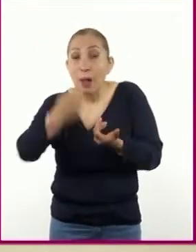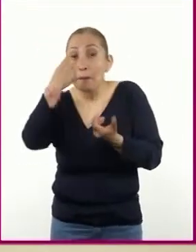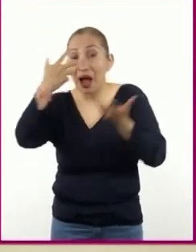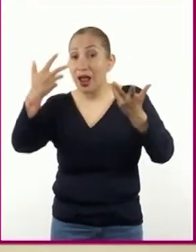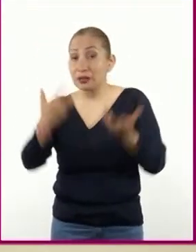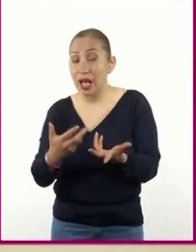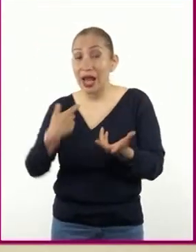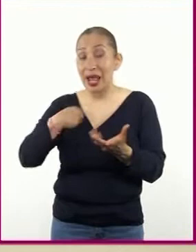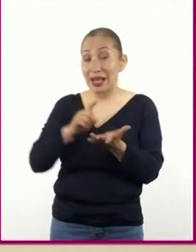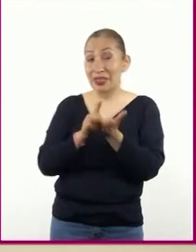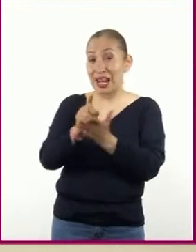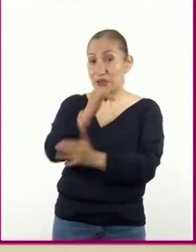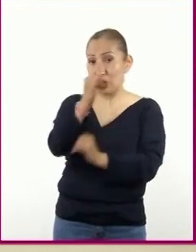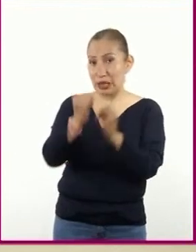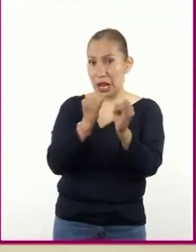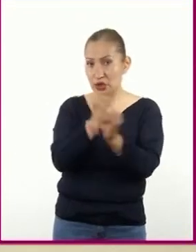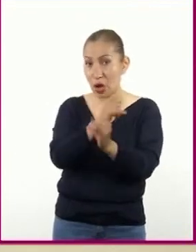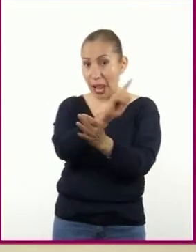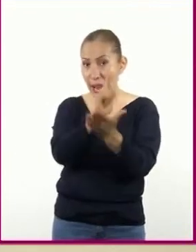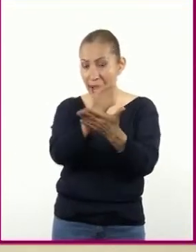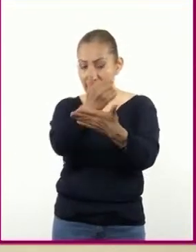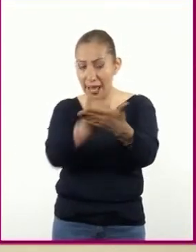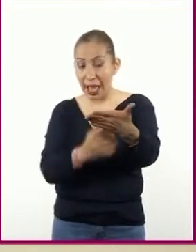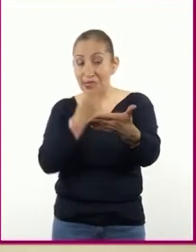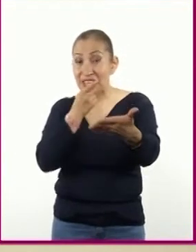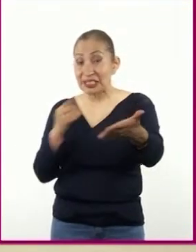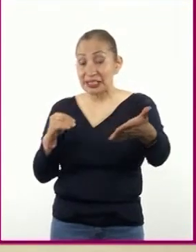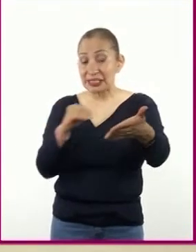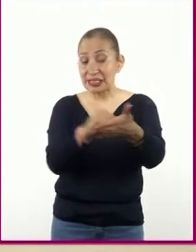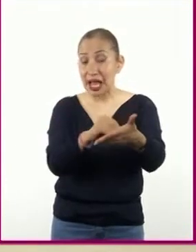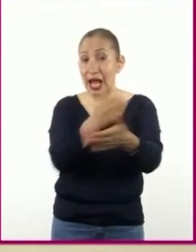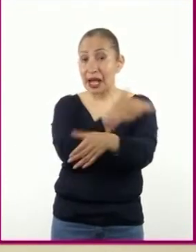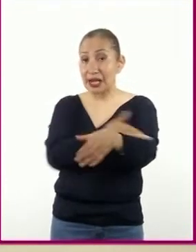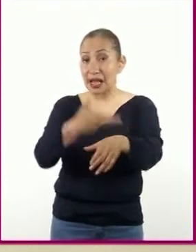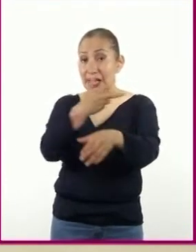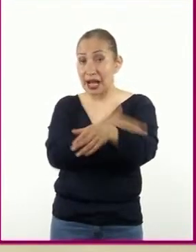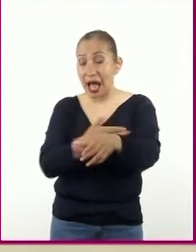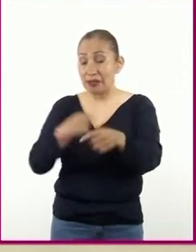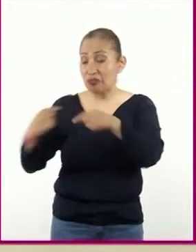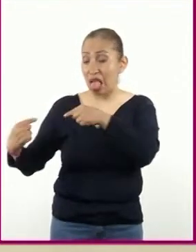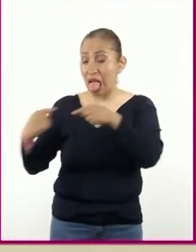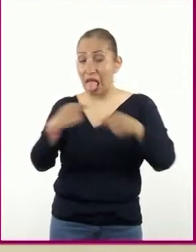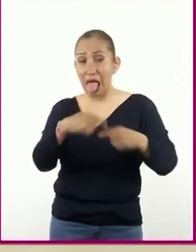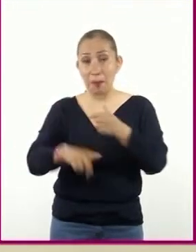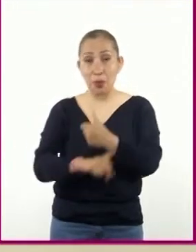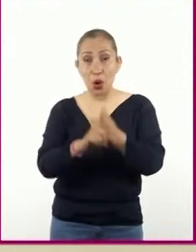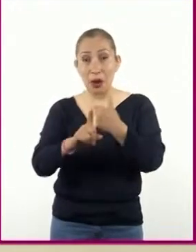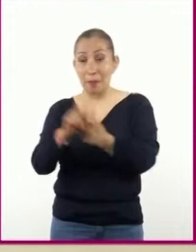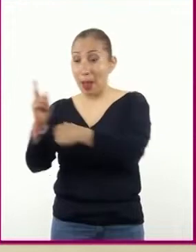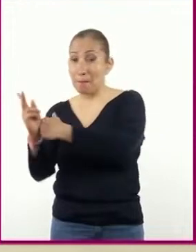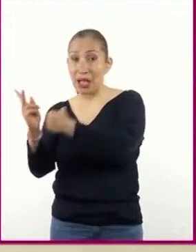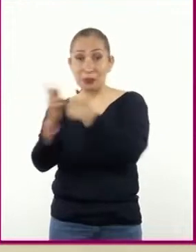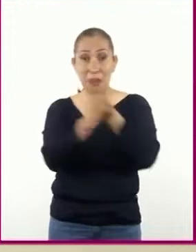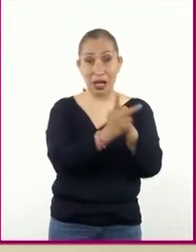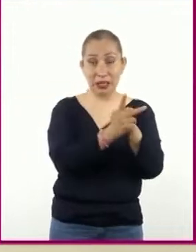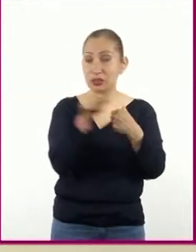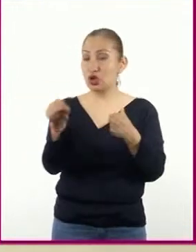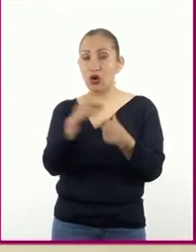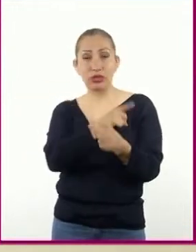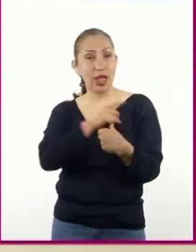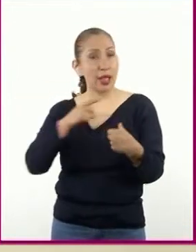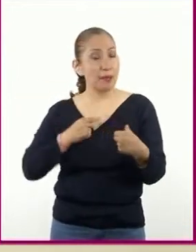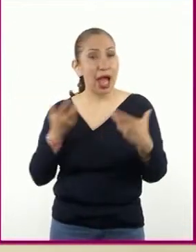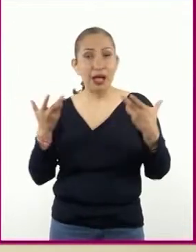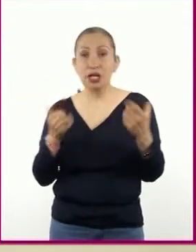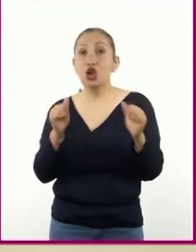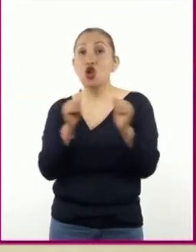lograrlo, en el derecho internacional se establece que la solución de las controversias entre las naciones no debe llevarse a